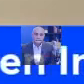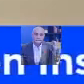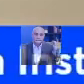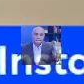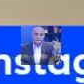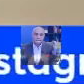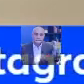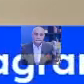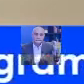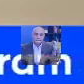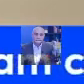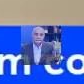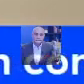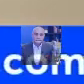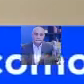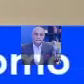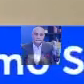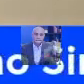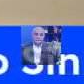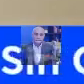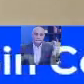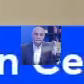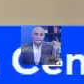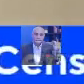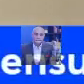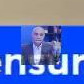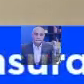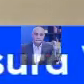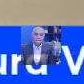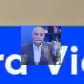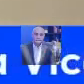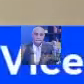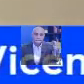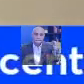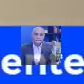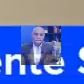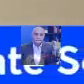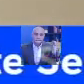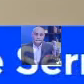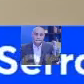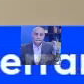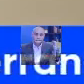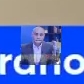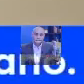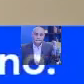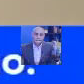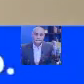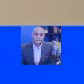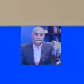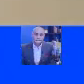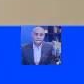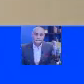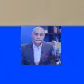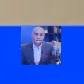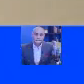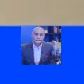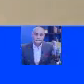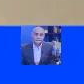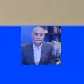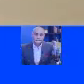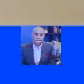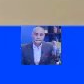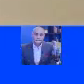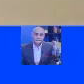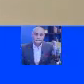diversas ocasiones, Andrés Manuel López Obrador, en diversas ocasiones hizo llamado a nuestros paisanos a que no respaldaran las políticas